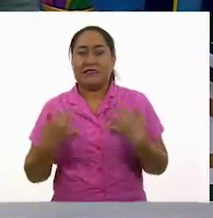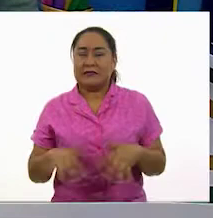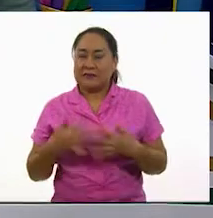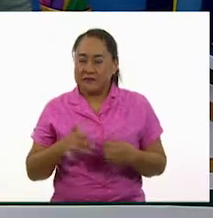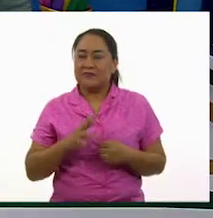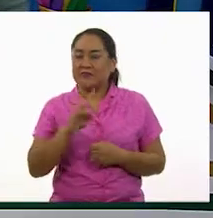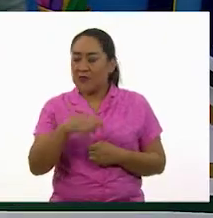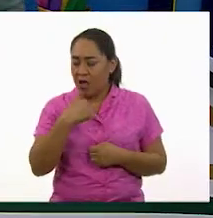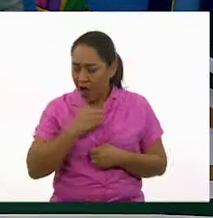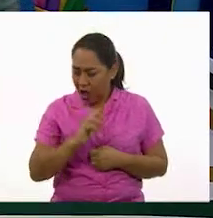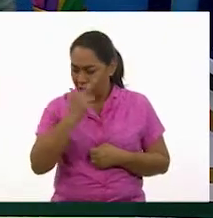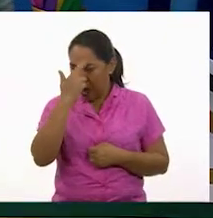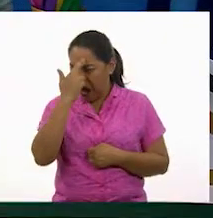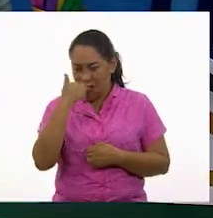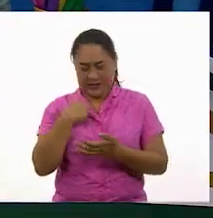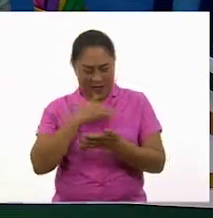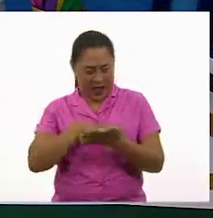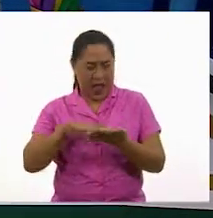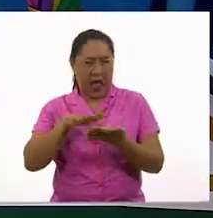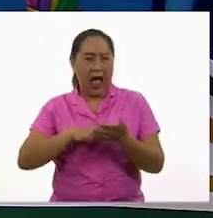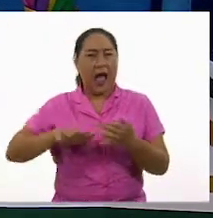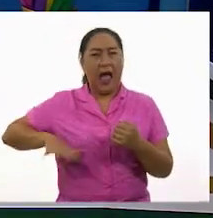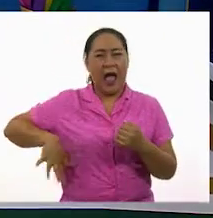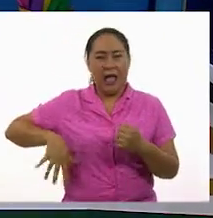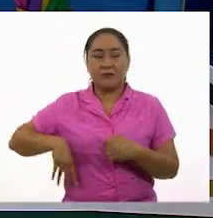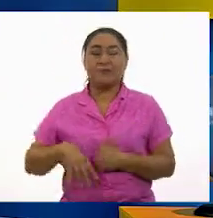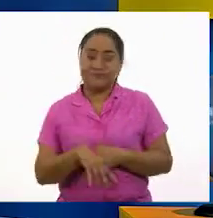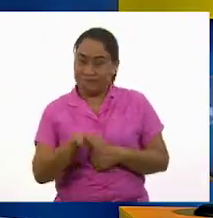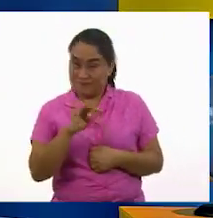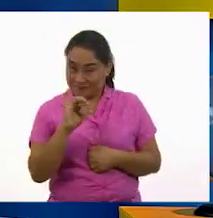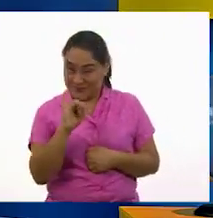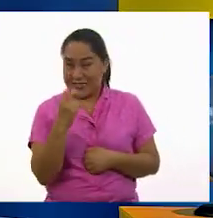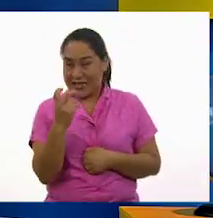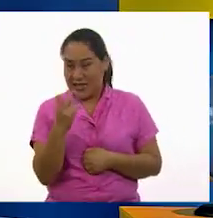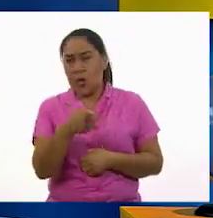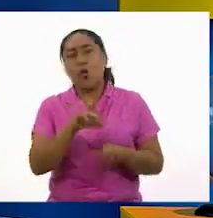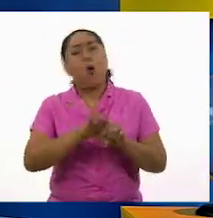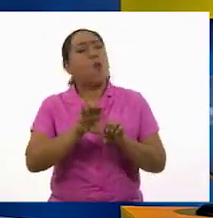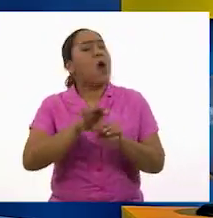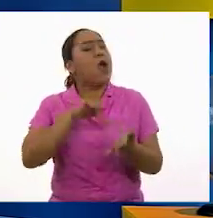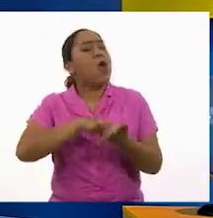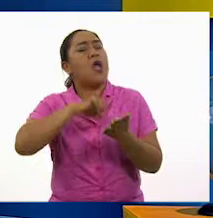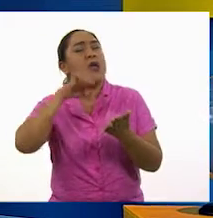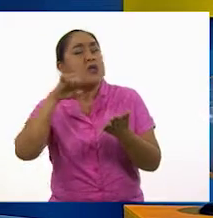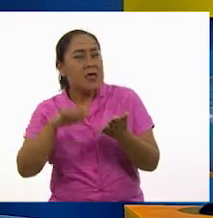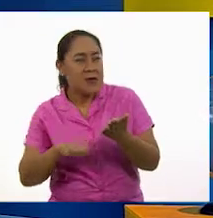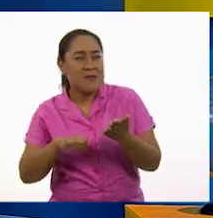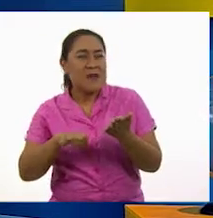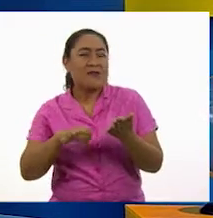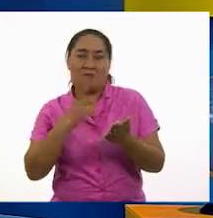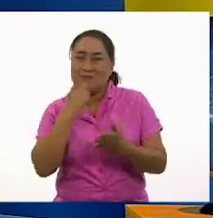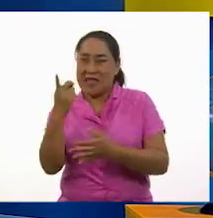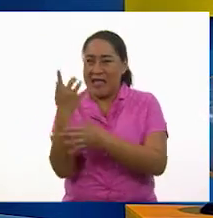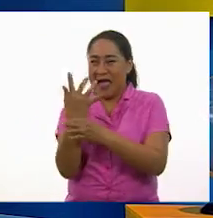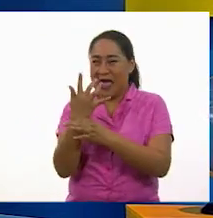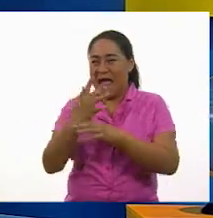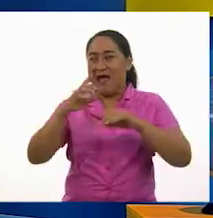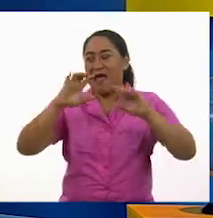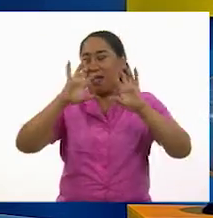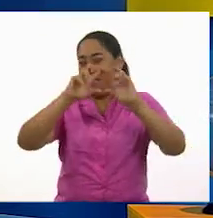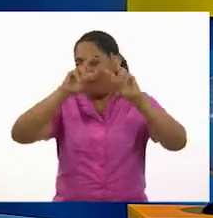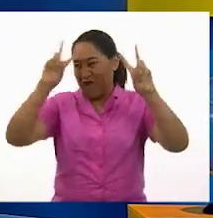Me recordó a lo que leí en la nota, maestra. Así es. Este es un ejemplo de la frase de Einstein.